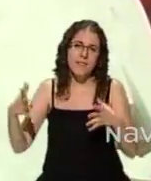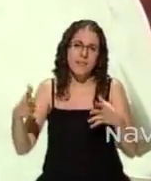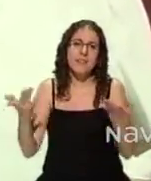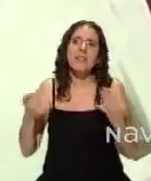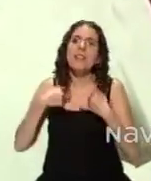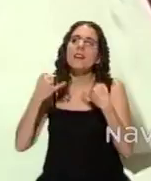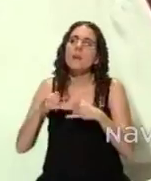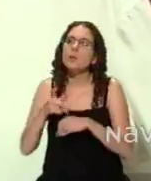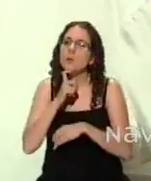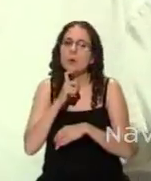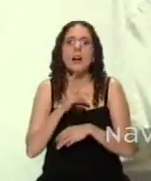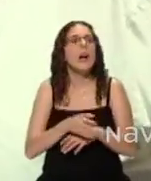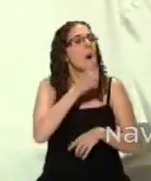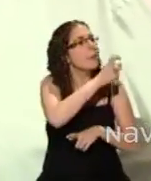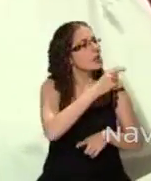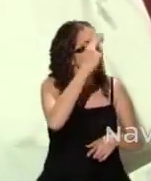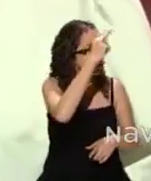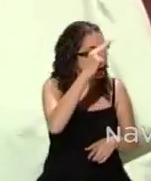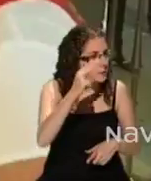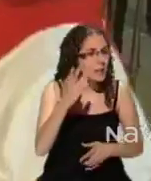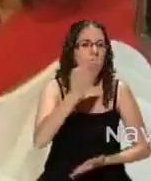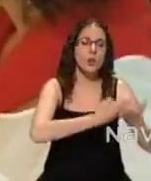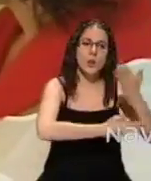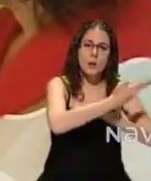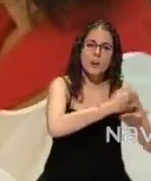de pasarlo bien, respetando a todo el mundo y colaborando con todo el mundo.